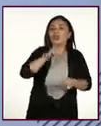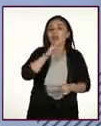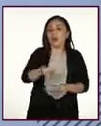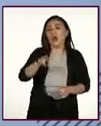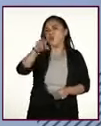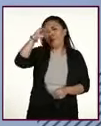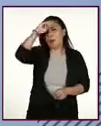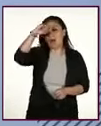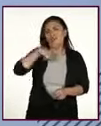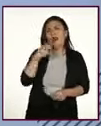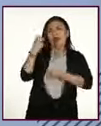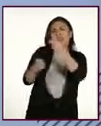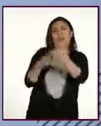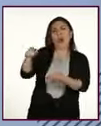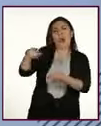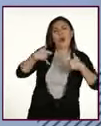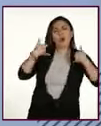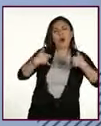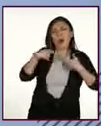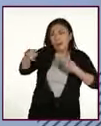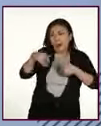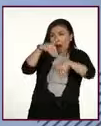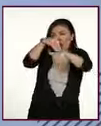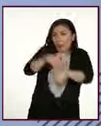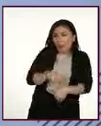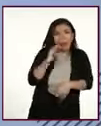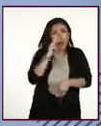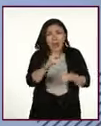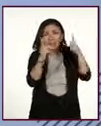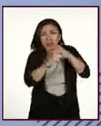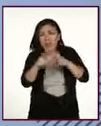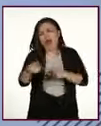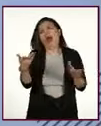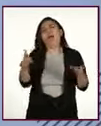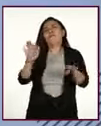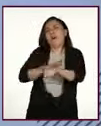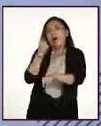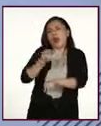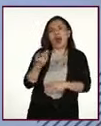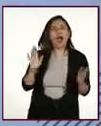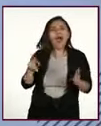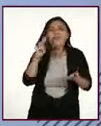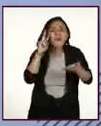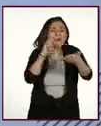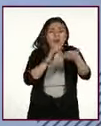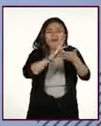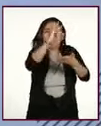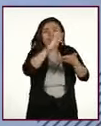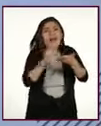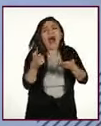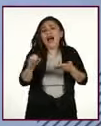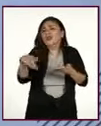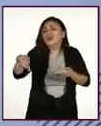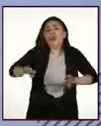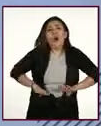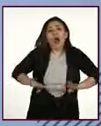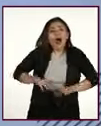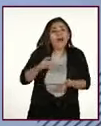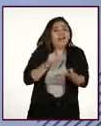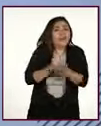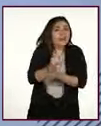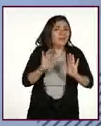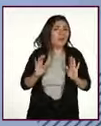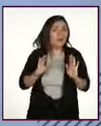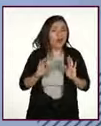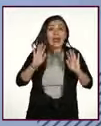a criticar a los chicos y a los chicos de, ay, pero ¿por qué seguiste ese juego? Pues porque lo vieron y porque sí, ya ellos son, ¿no? Sino a partir de ahí, a partir